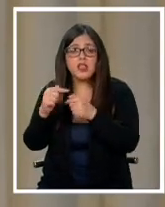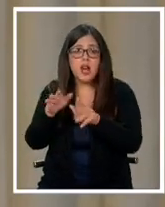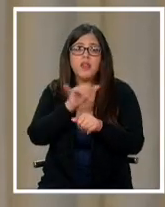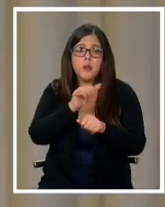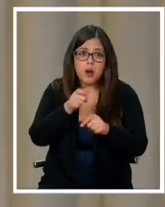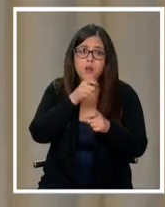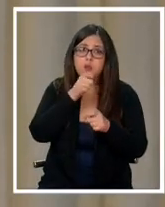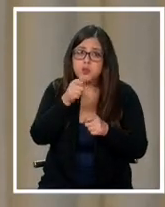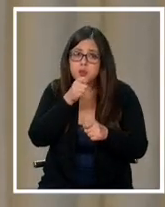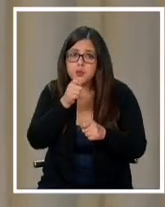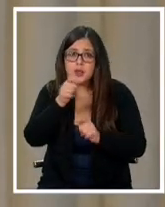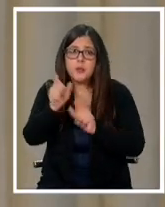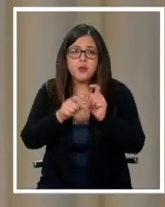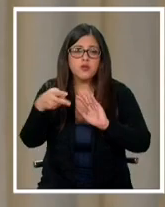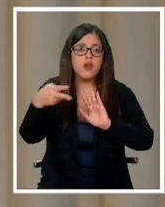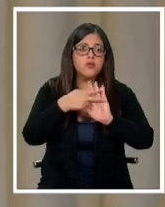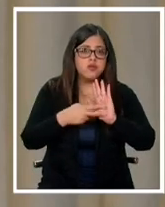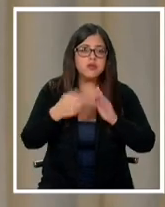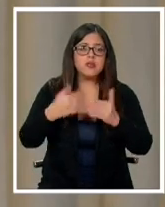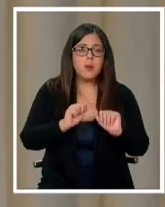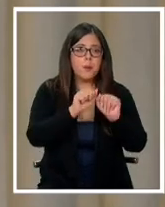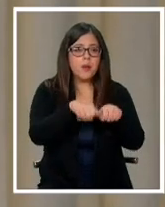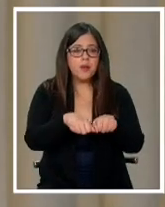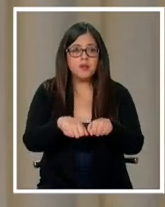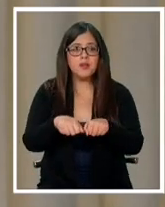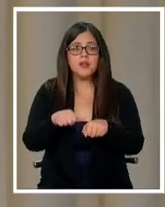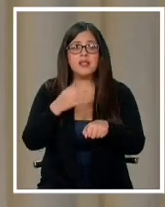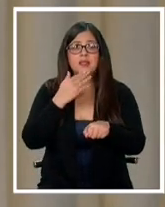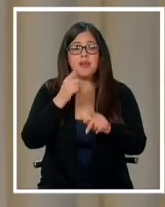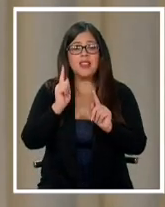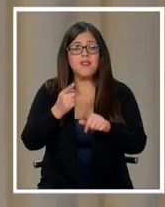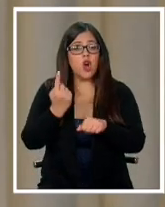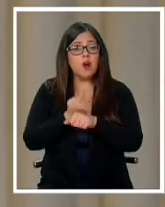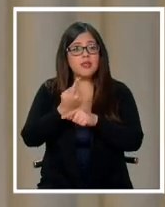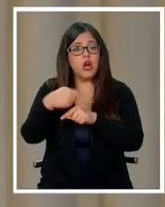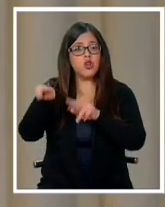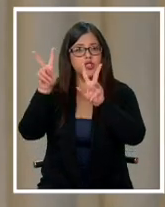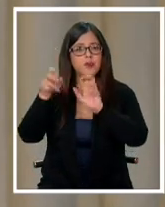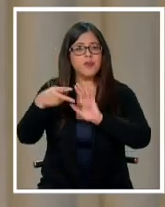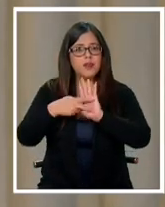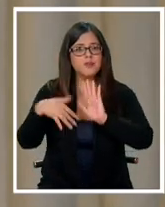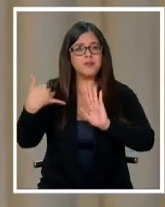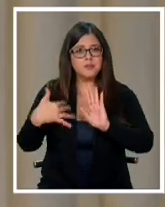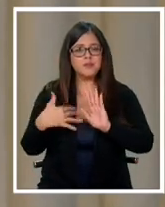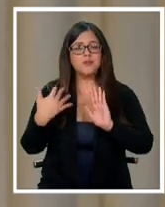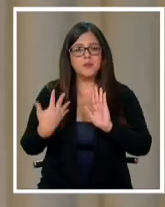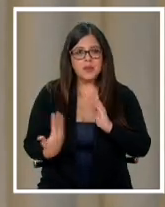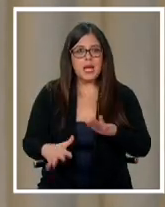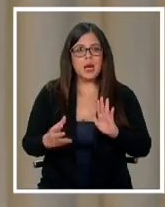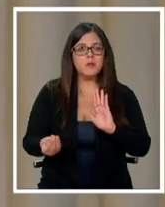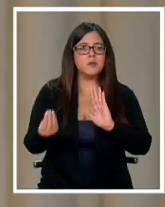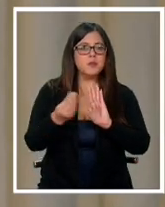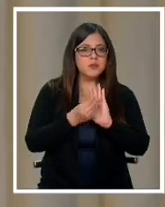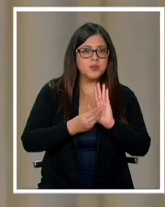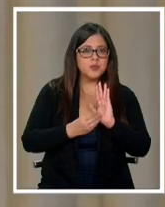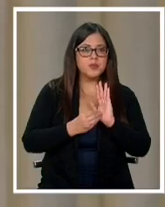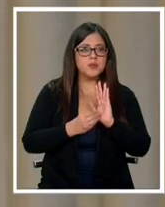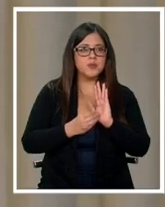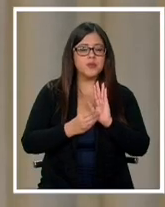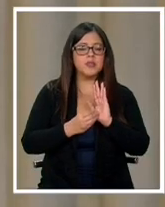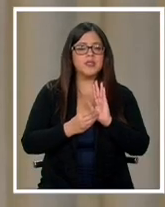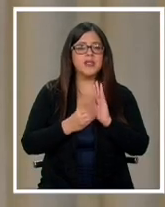convencionales constituyentes sobre estas normas que fueron aprobadas y de hecho debemos hablar de otra norma importante que también ya está en su totalidad en el